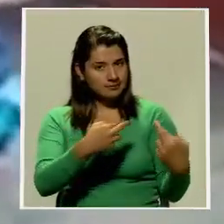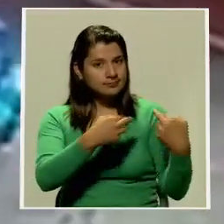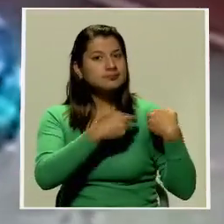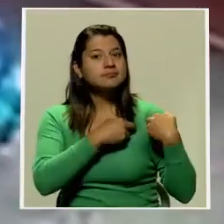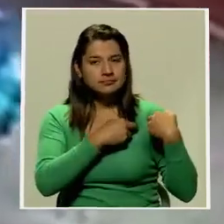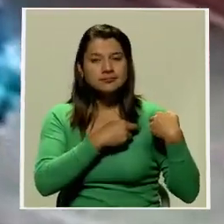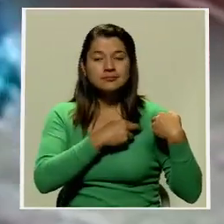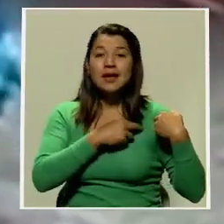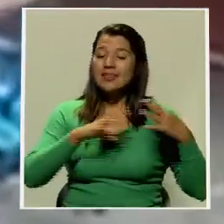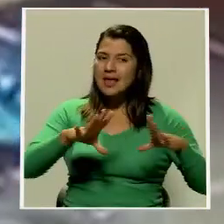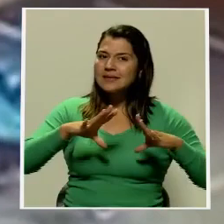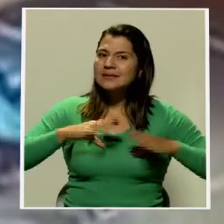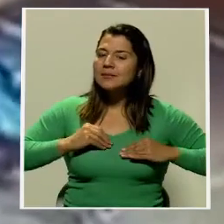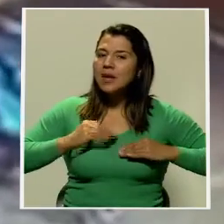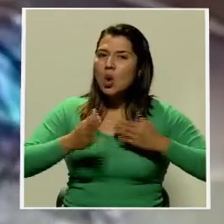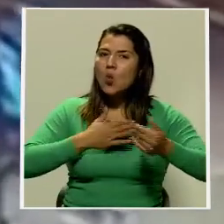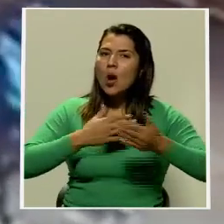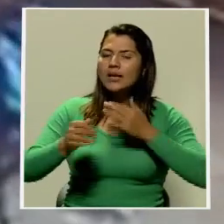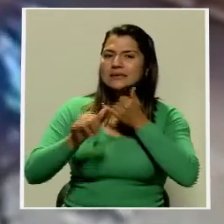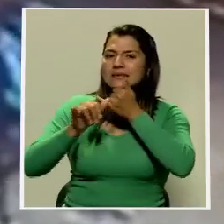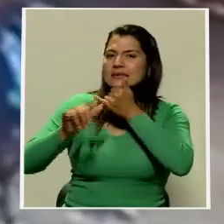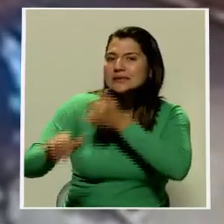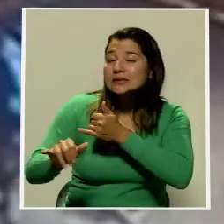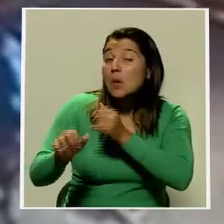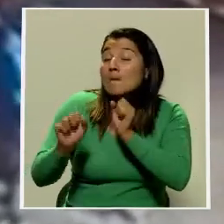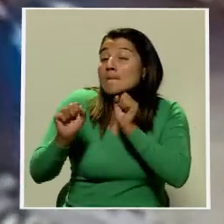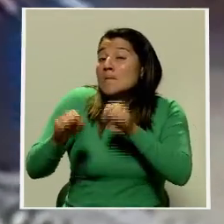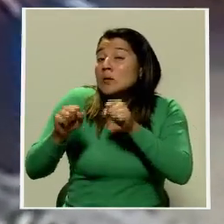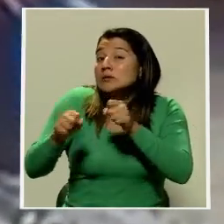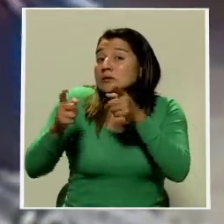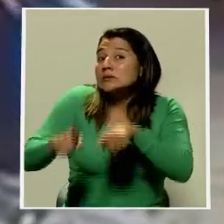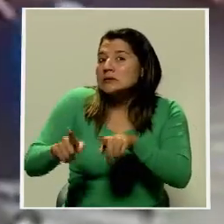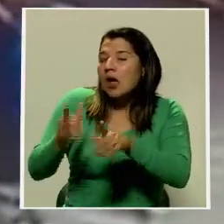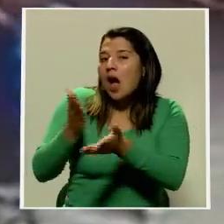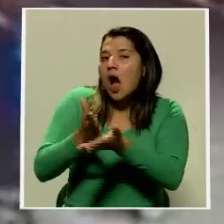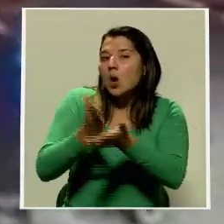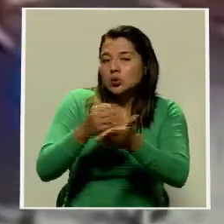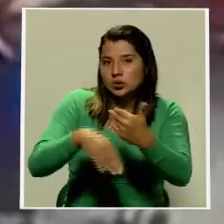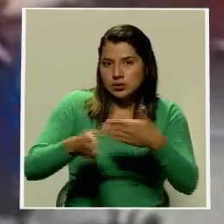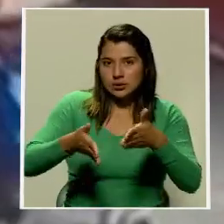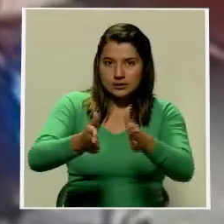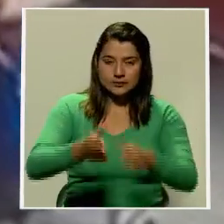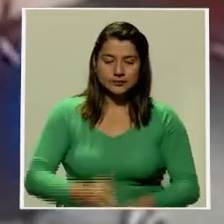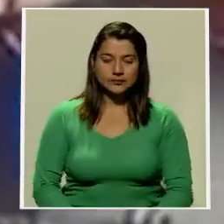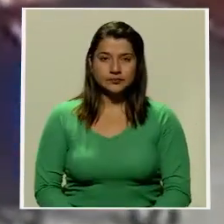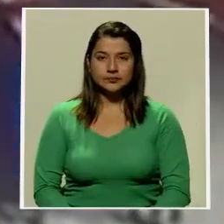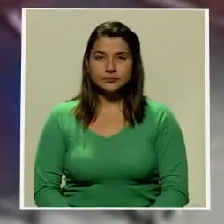cualquier reporte de un posible acoso callejero.